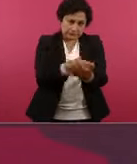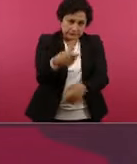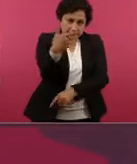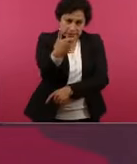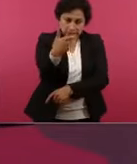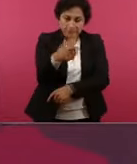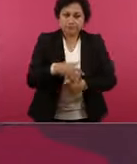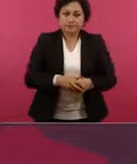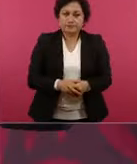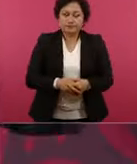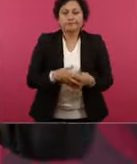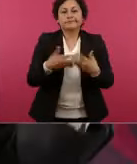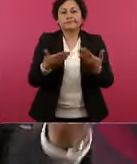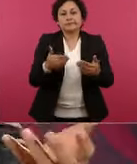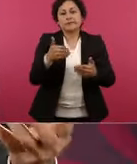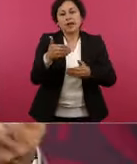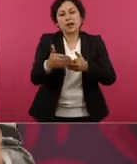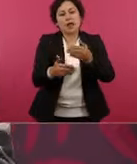es desenterrado